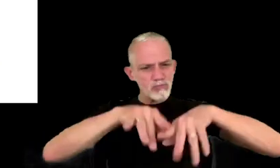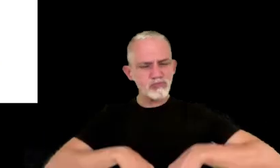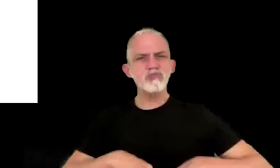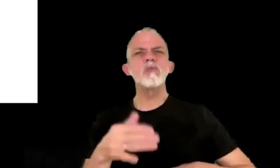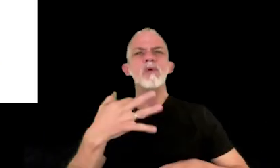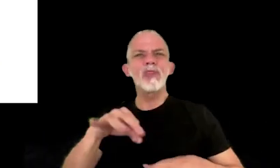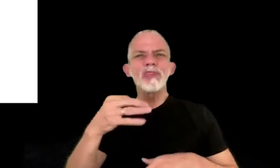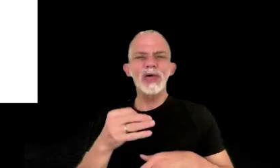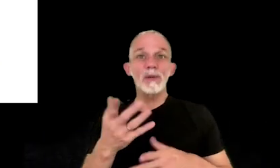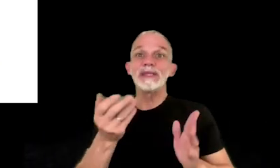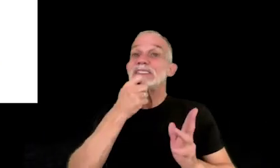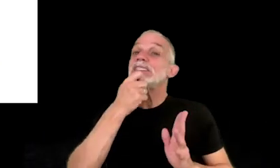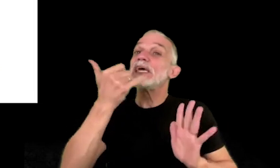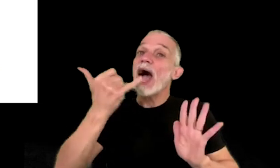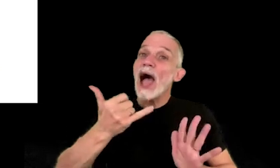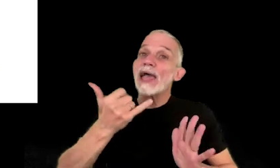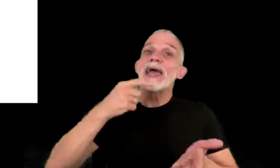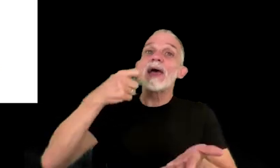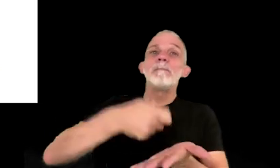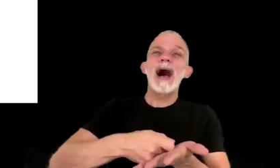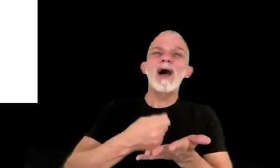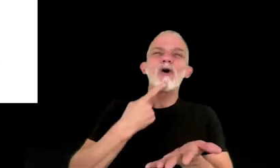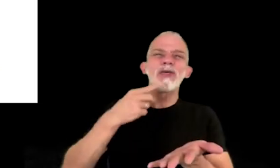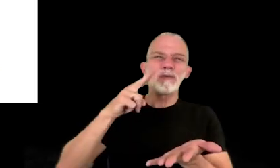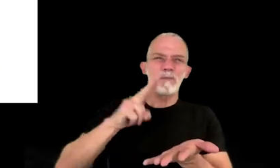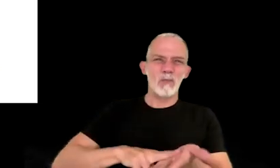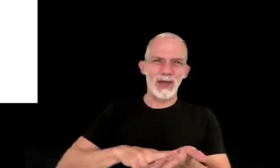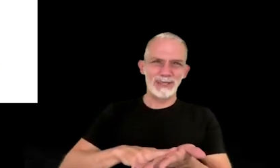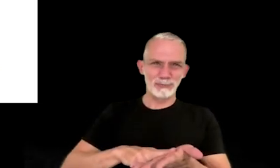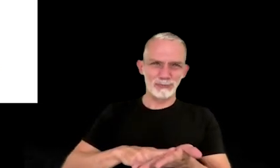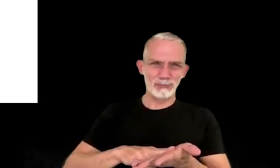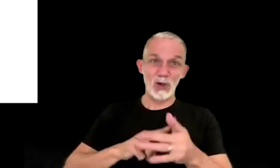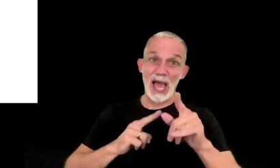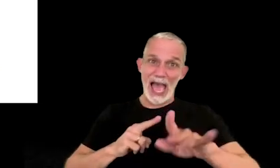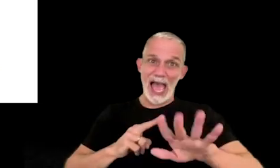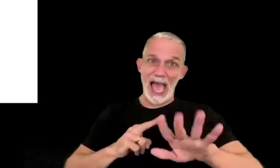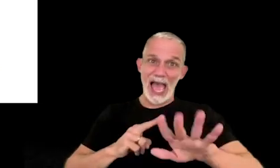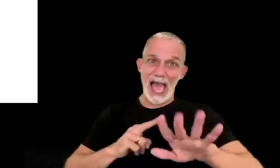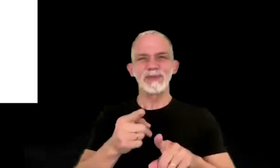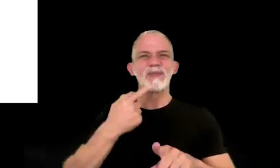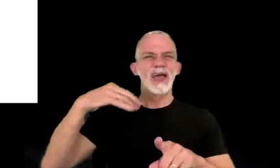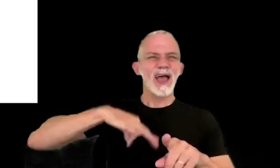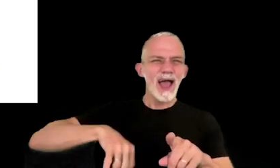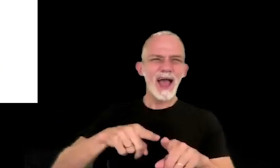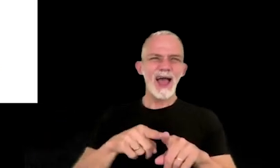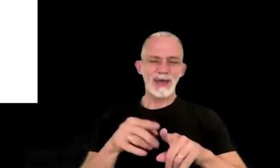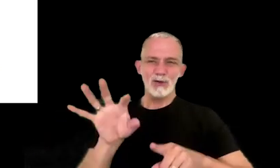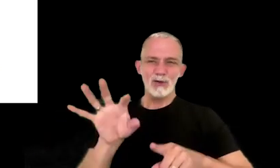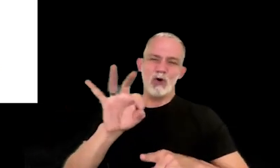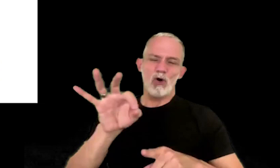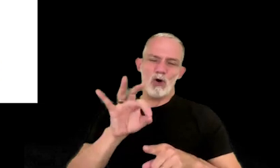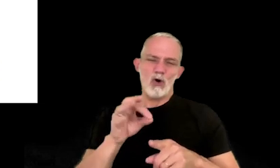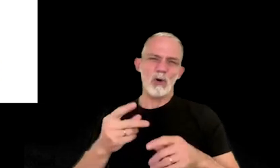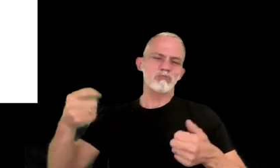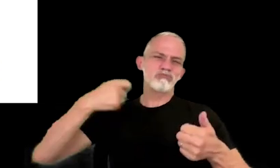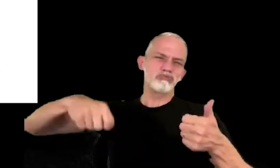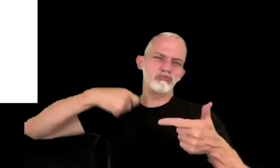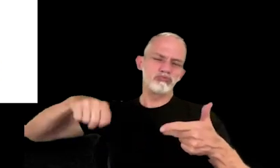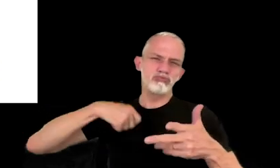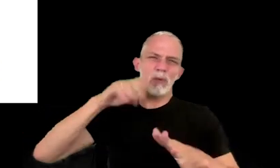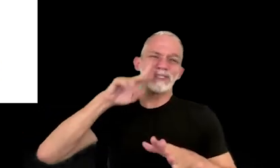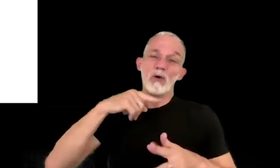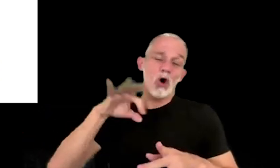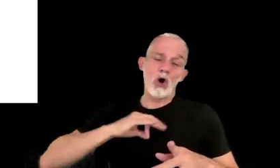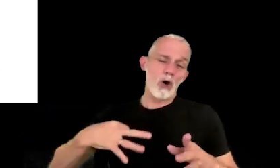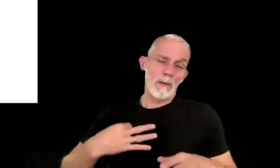esté sujeto al pago del gravamen, así como asignaciones mensuales y vitalicias por parte de